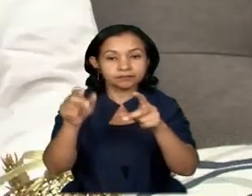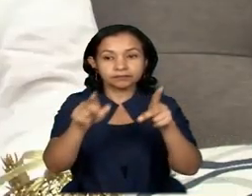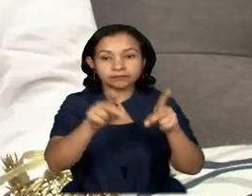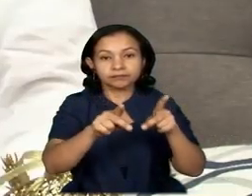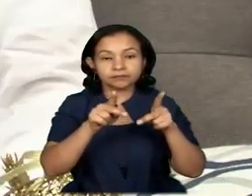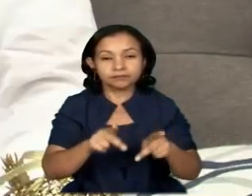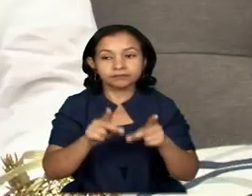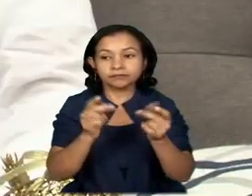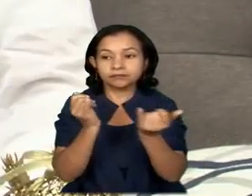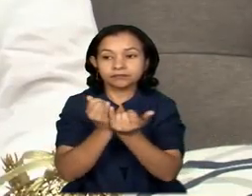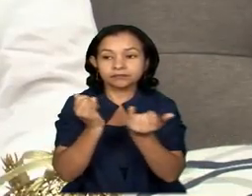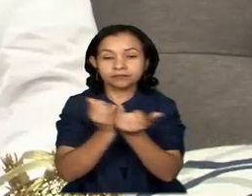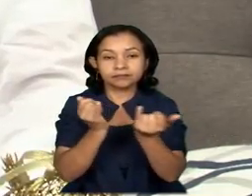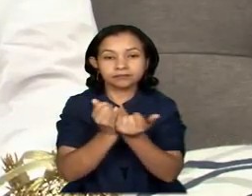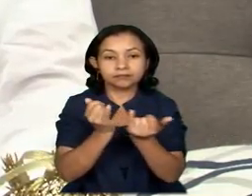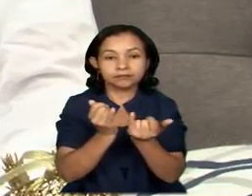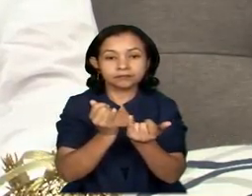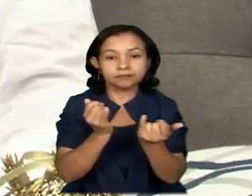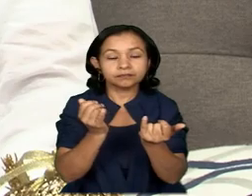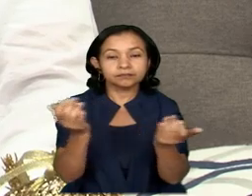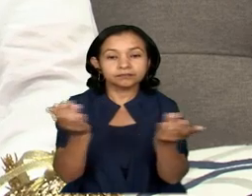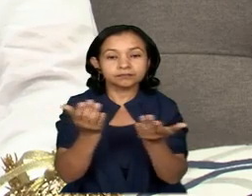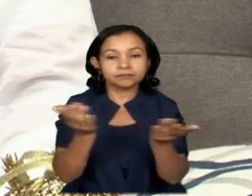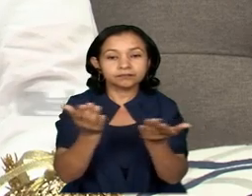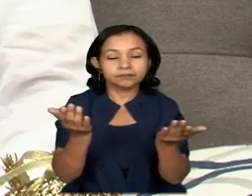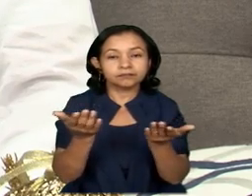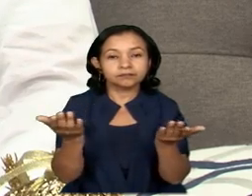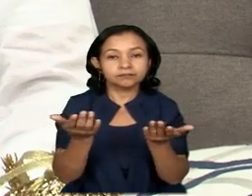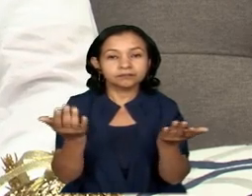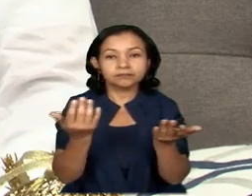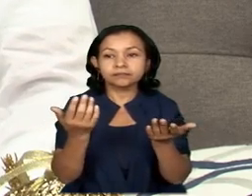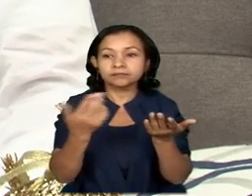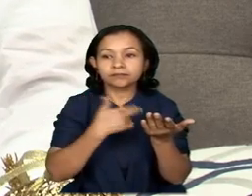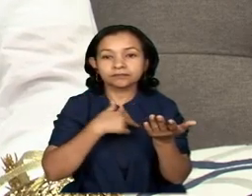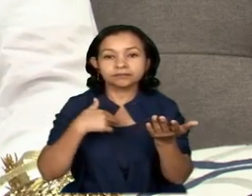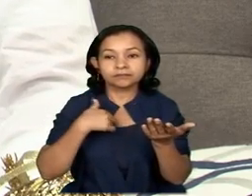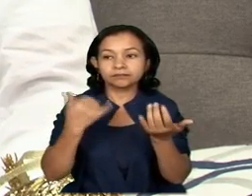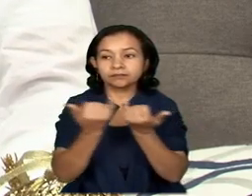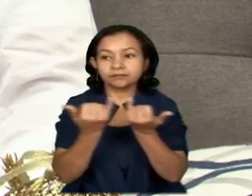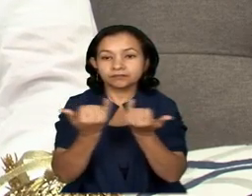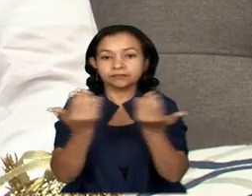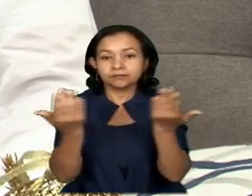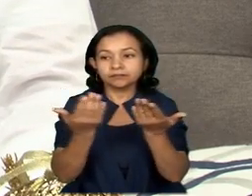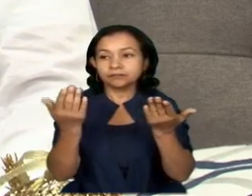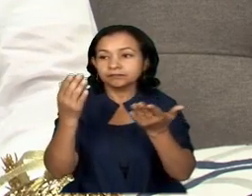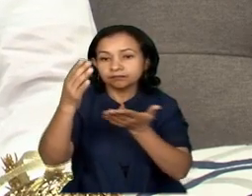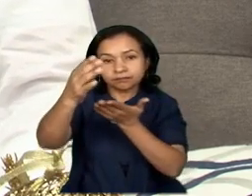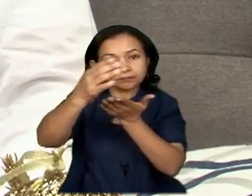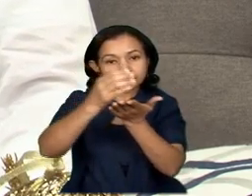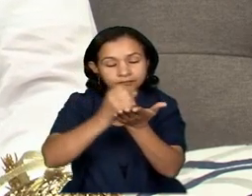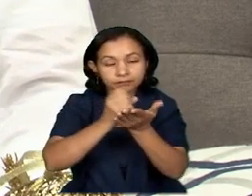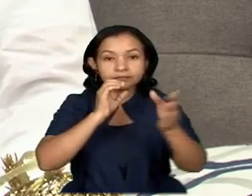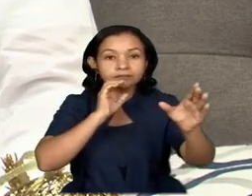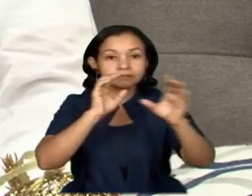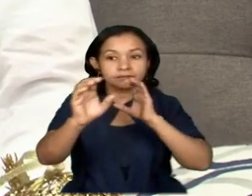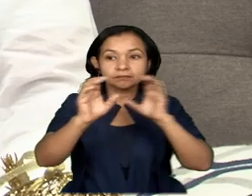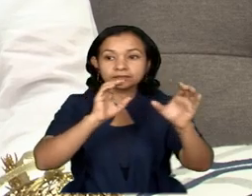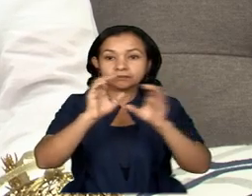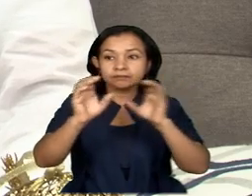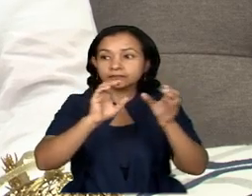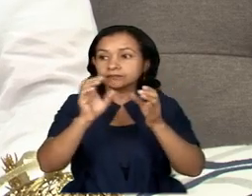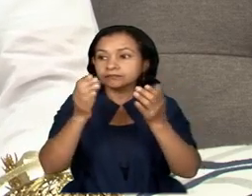tiene como medio de interacción, como código de comunicación, la tecnología. Y